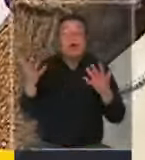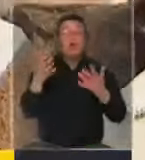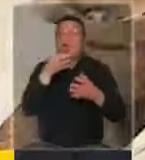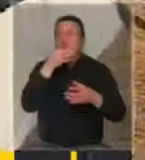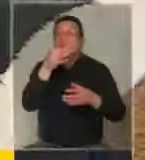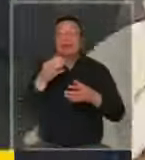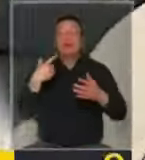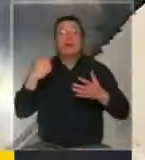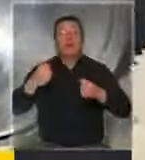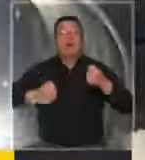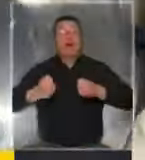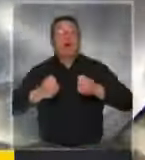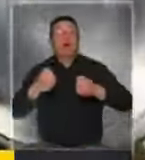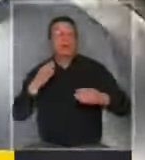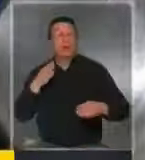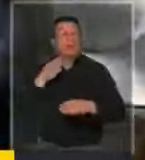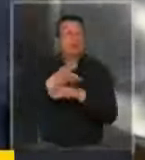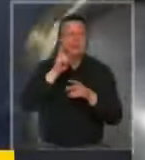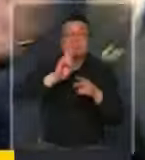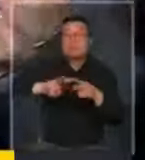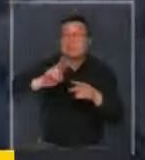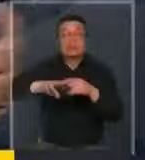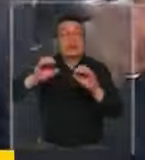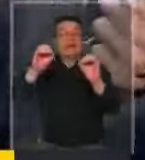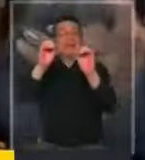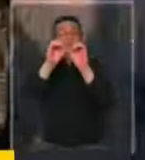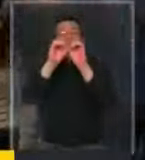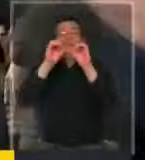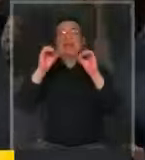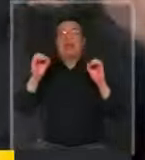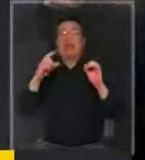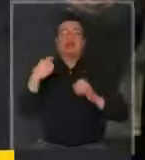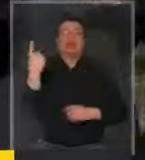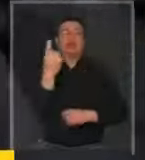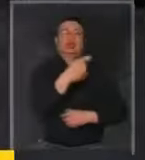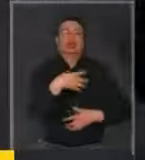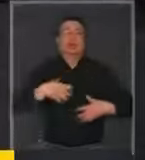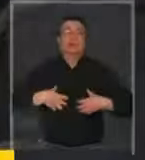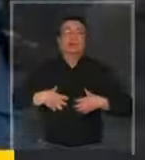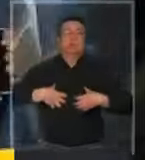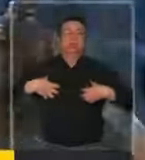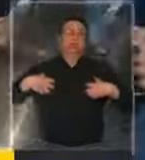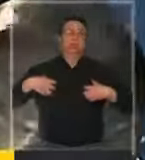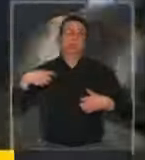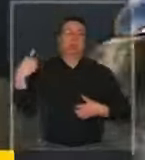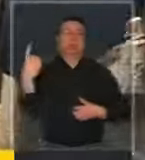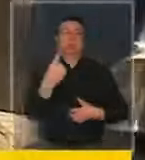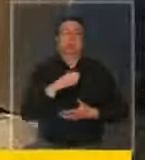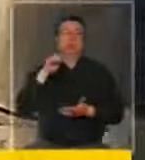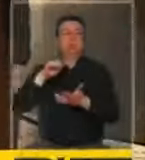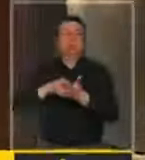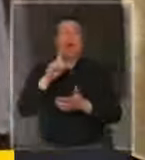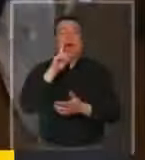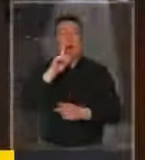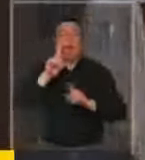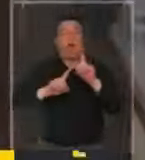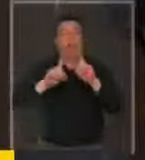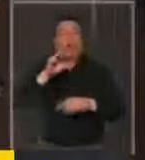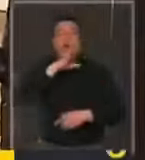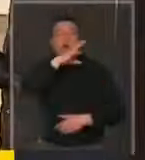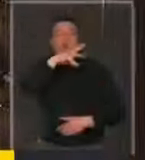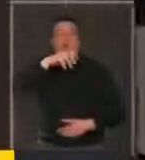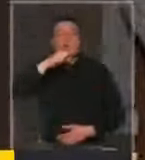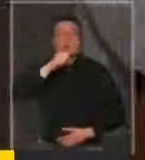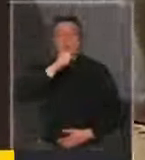de Enel que hayan llegado hasta este lugar y de verdad que es muy indignante para los vecinos, puesto que incluso aquí hay adultos mayores que han tenido